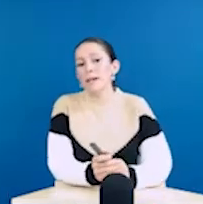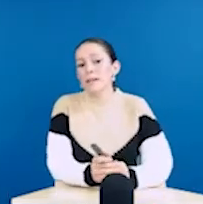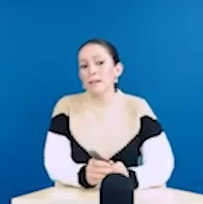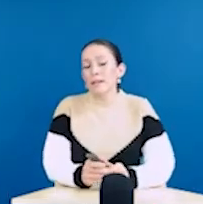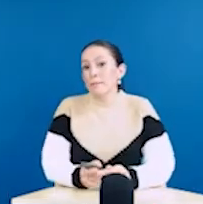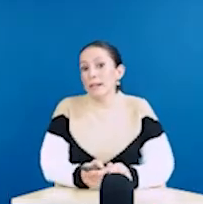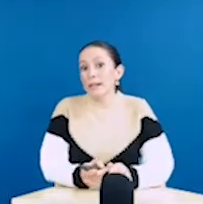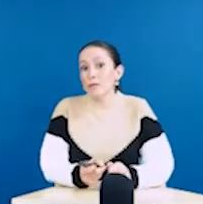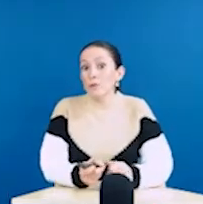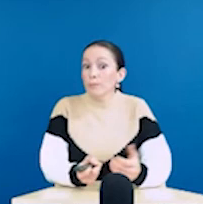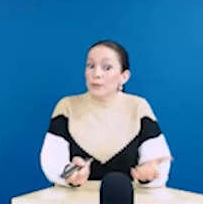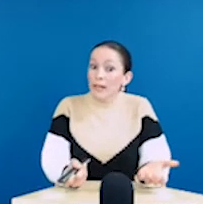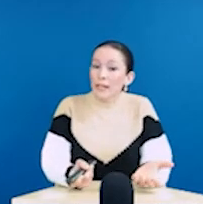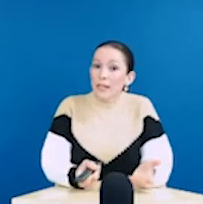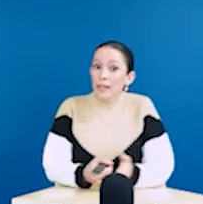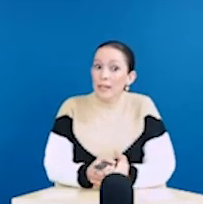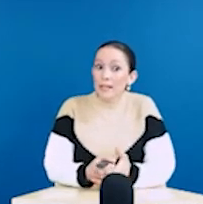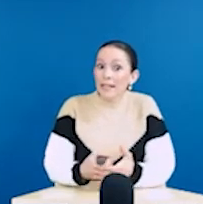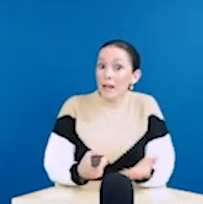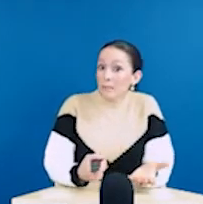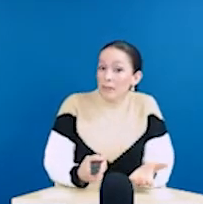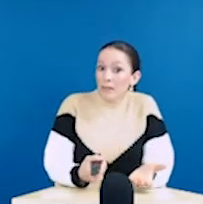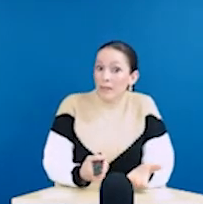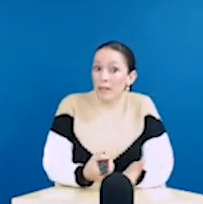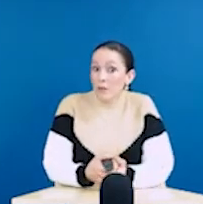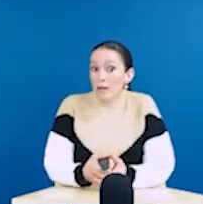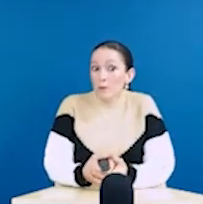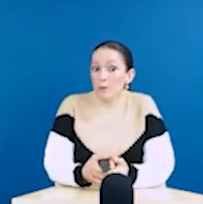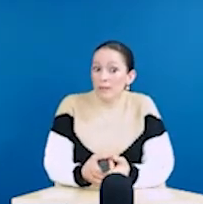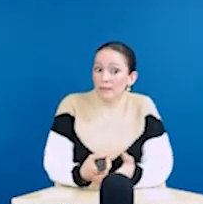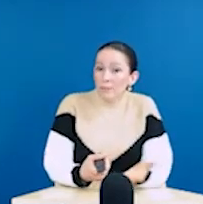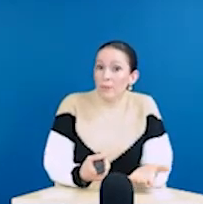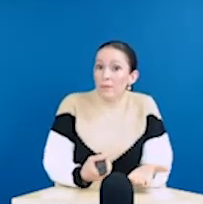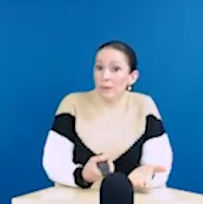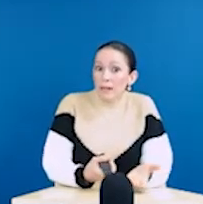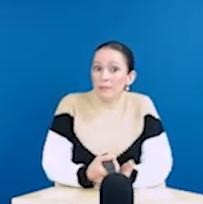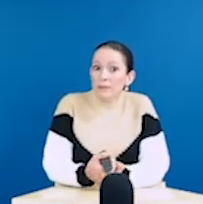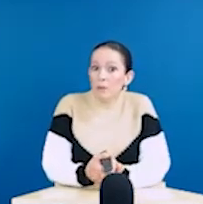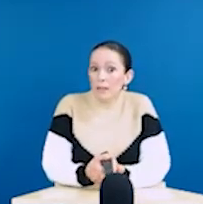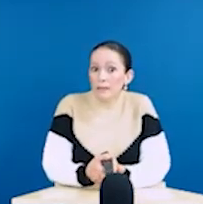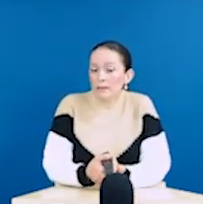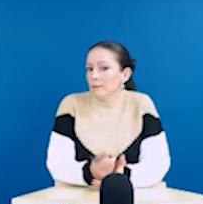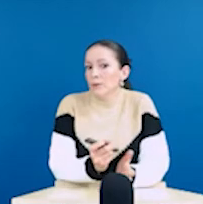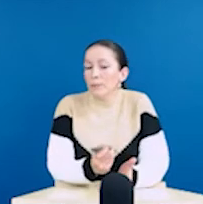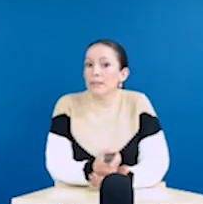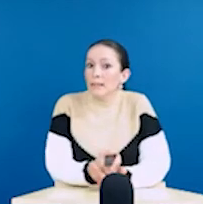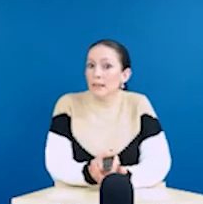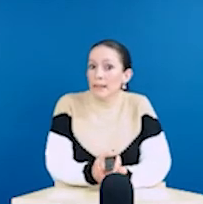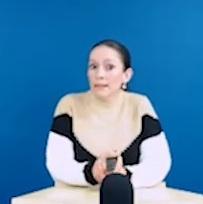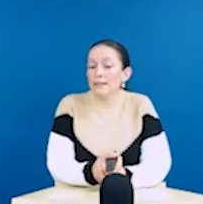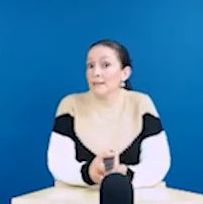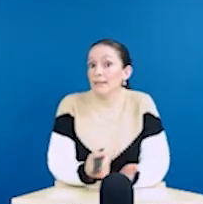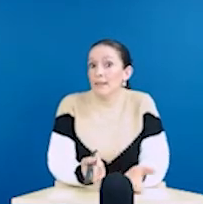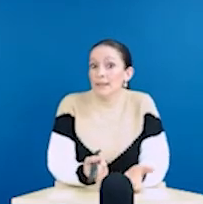podemos llamar, para que nos dé un puntaje real, porque cuando uno tiene este tipo de enfermedades visuales, uno puede